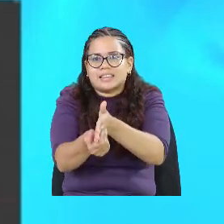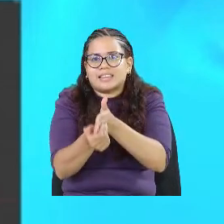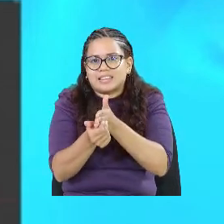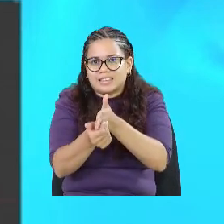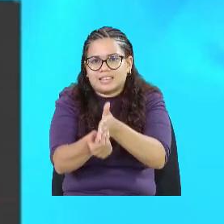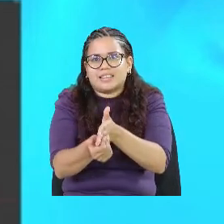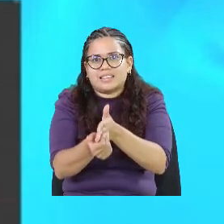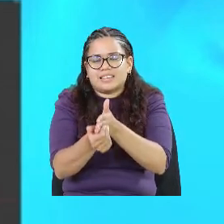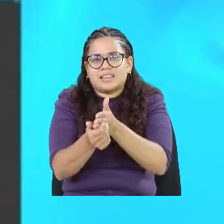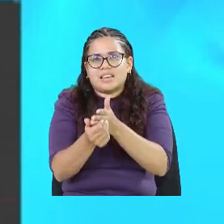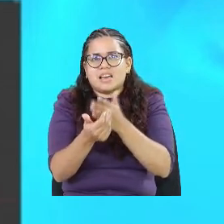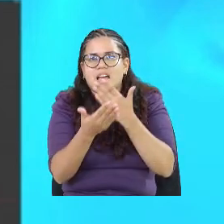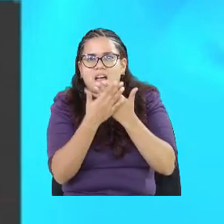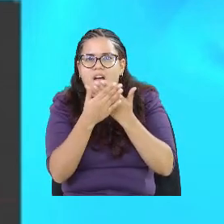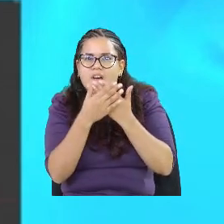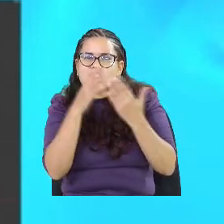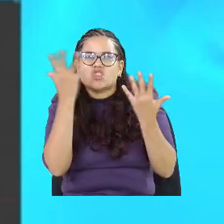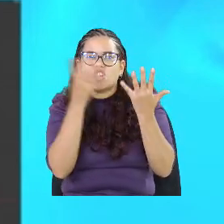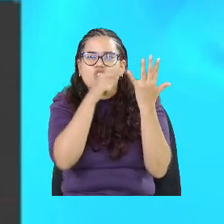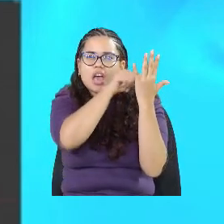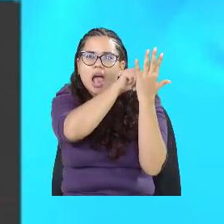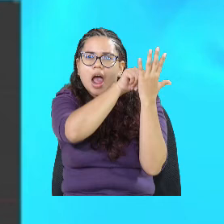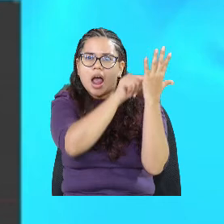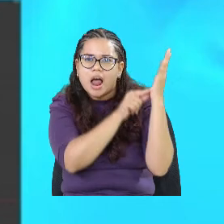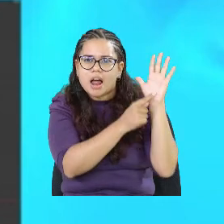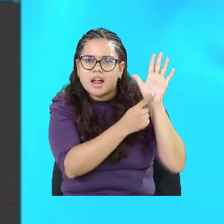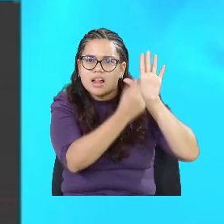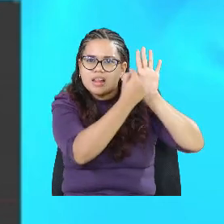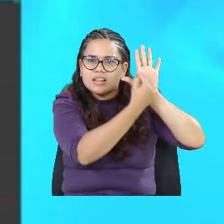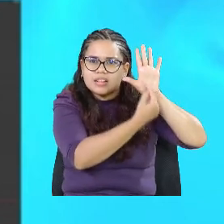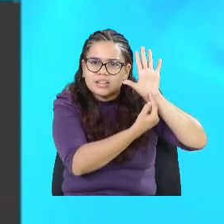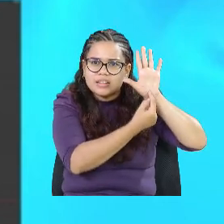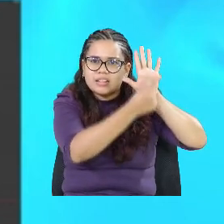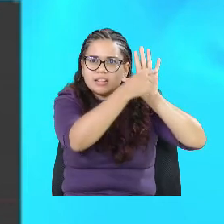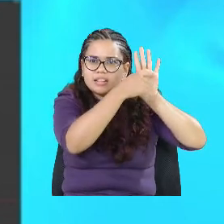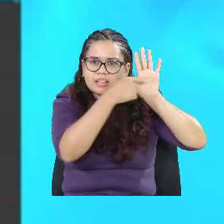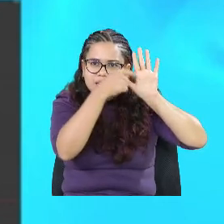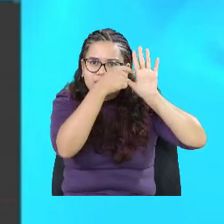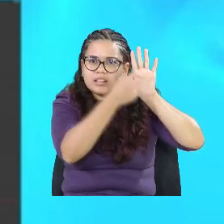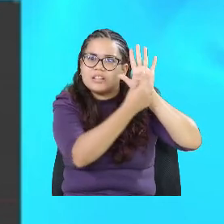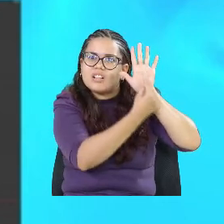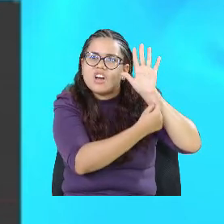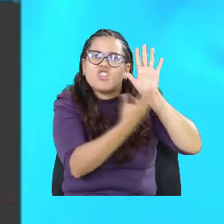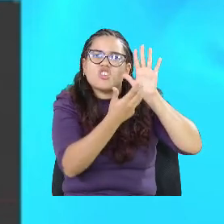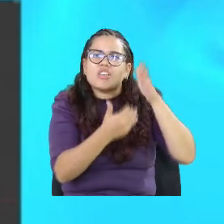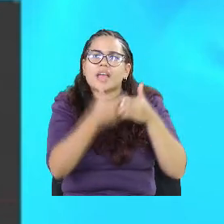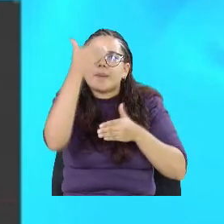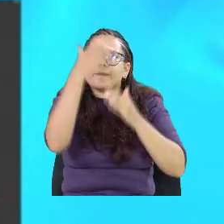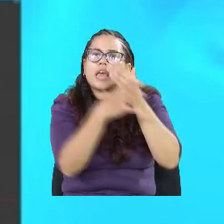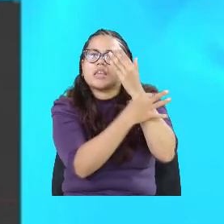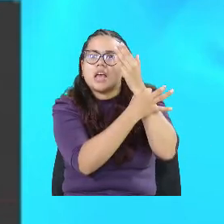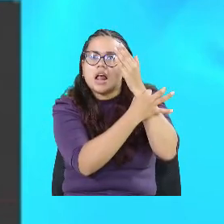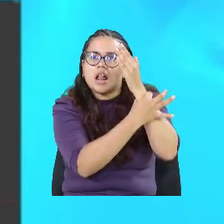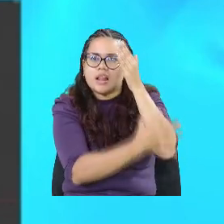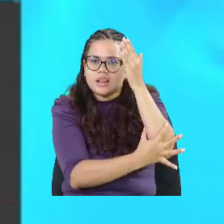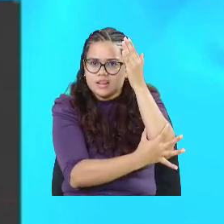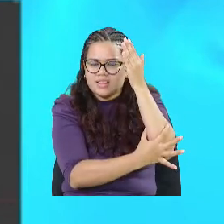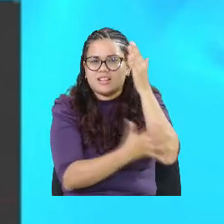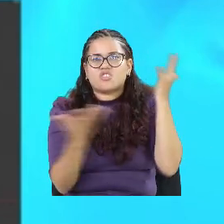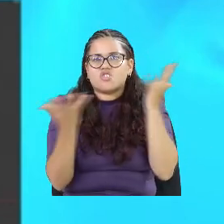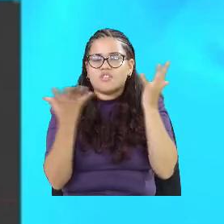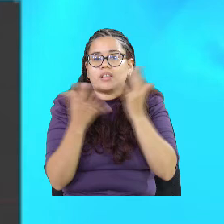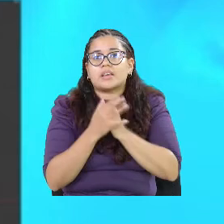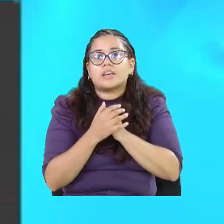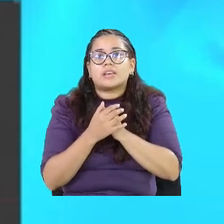que se puedan hacer la marcación de dónde va a ser la órtesis y